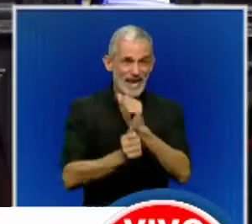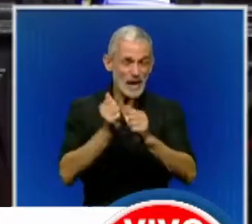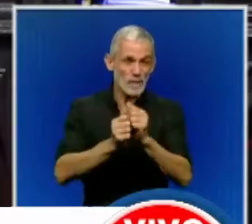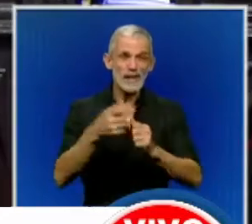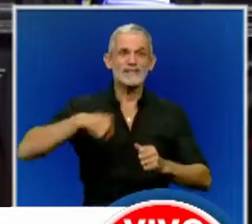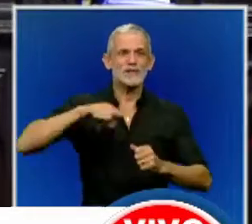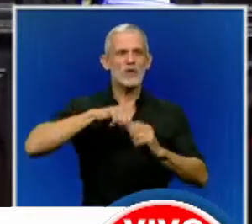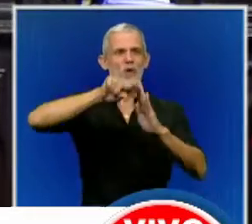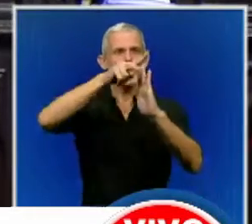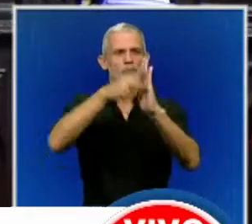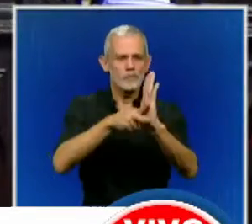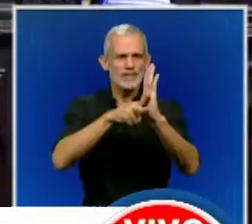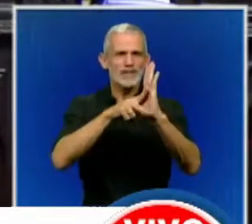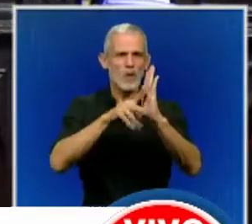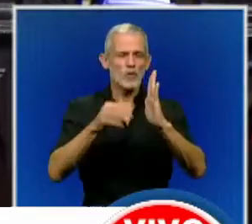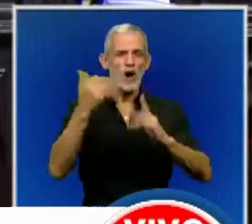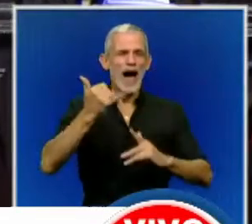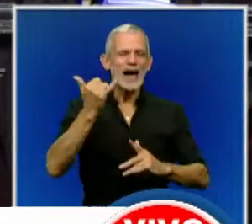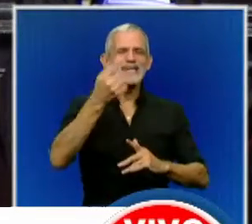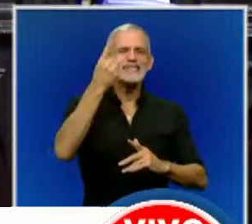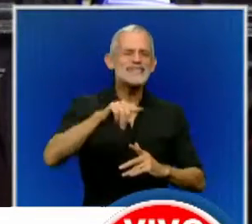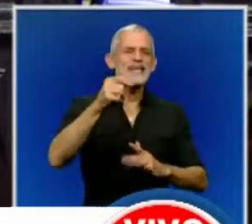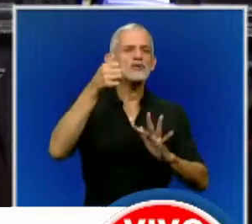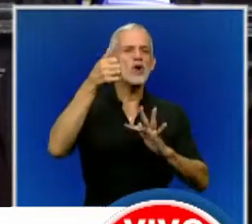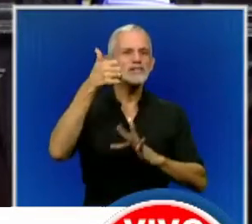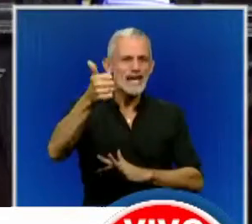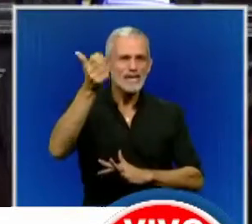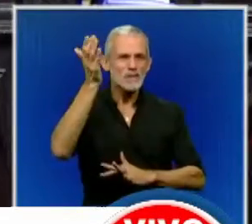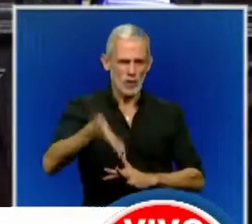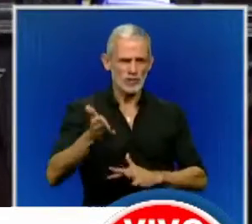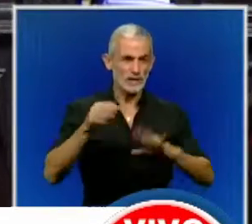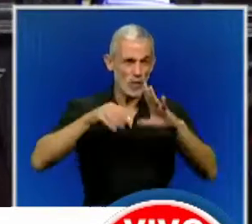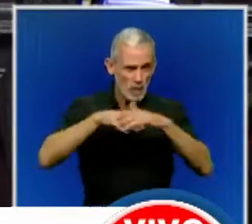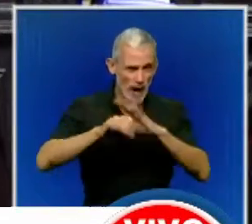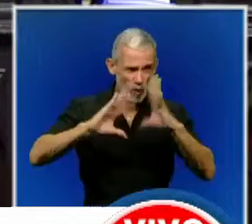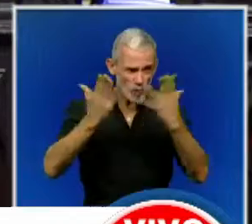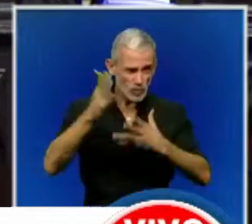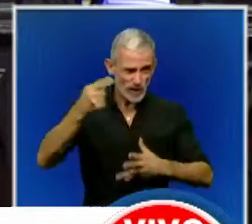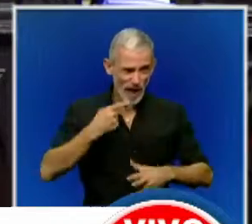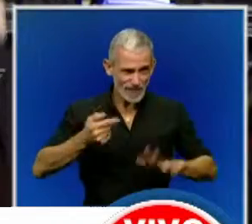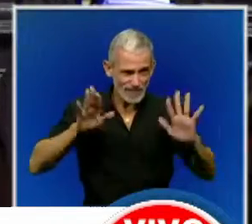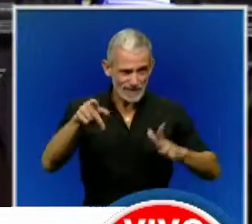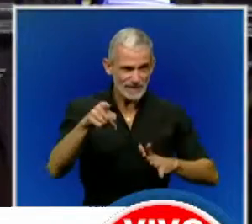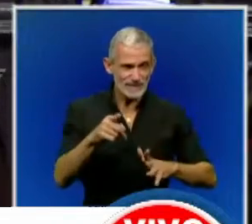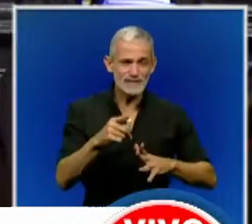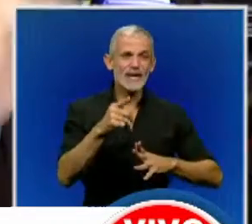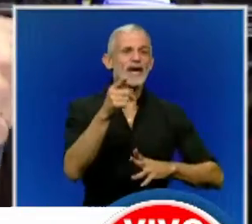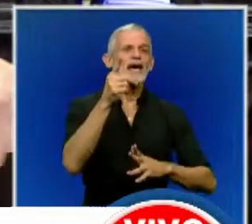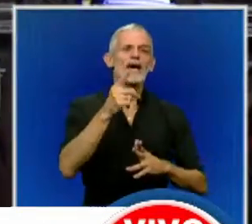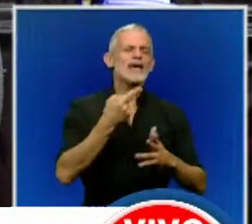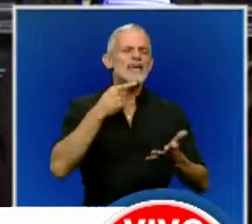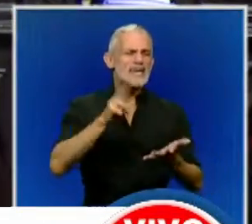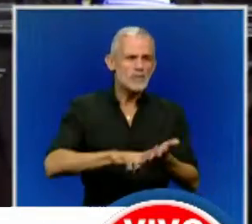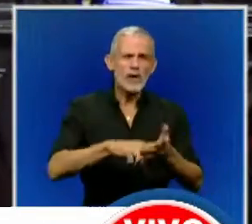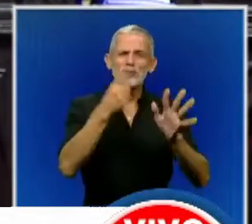el segundo país del mundo. Hay un 106% dicho por el Banco Mundial de tasa